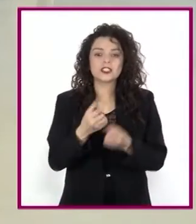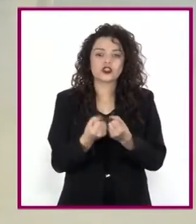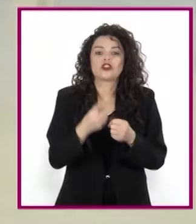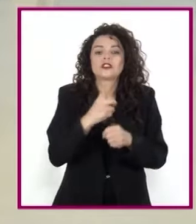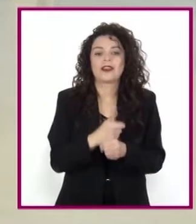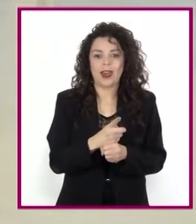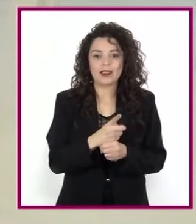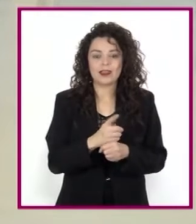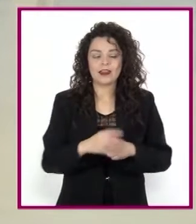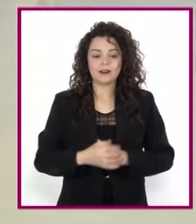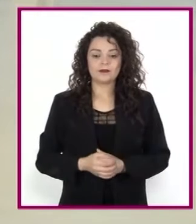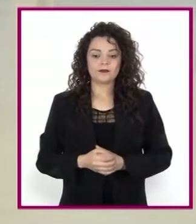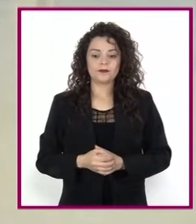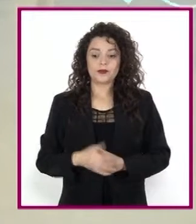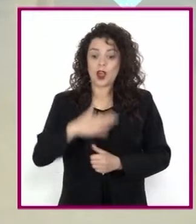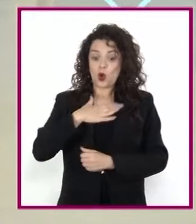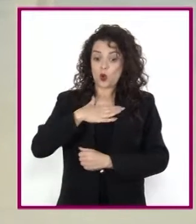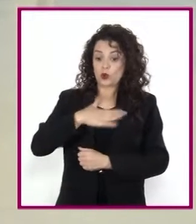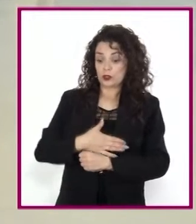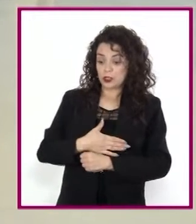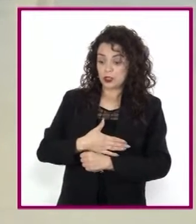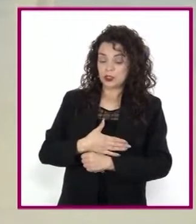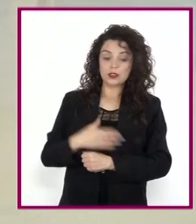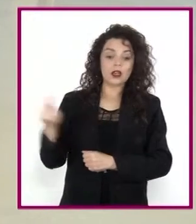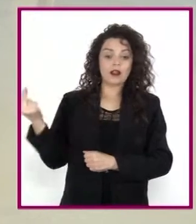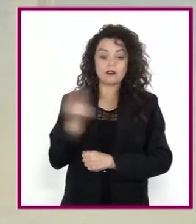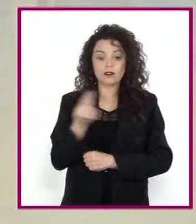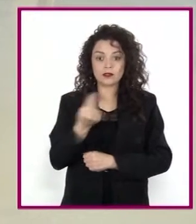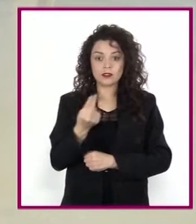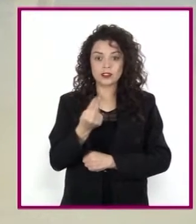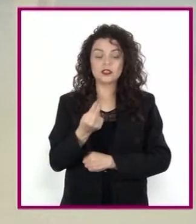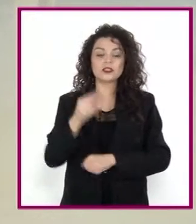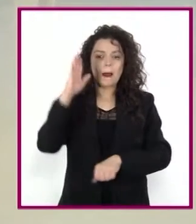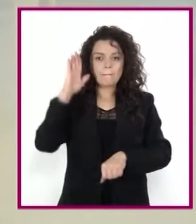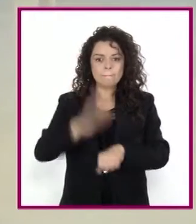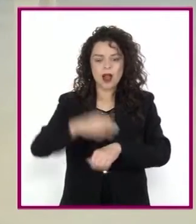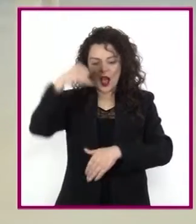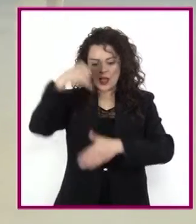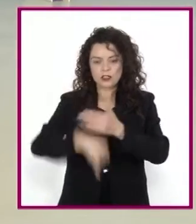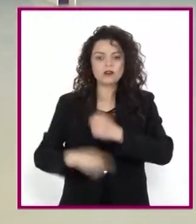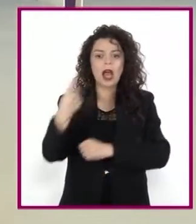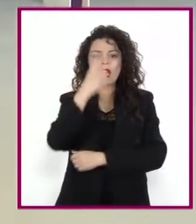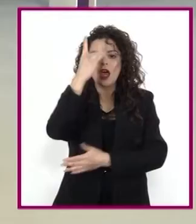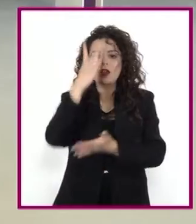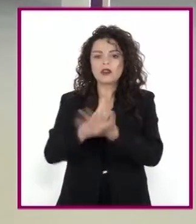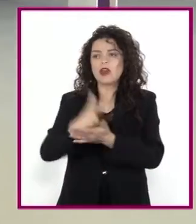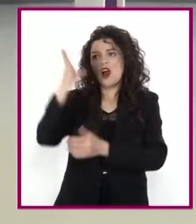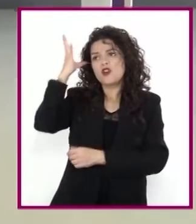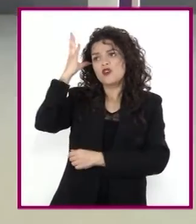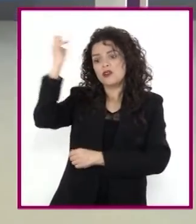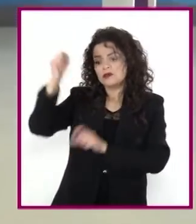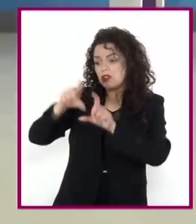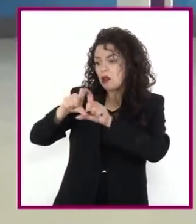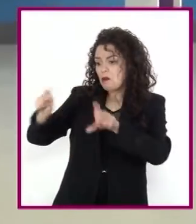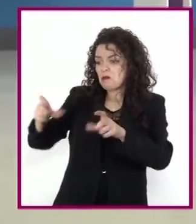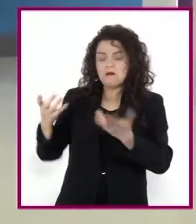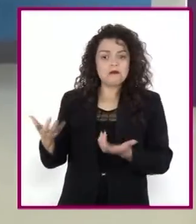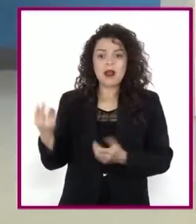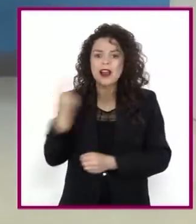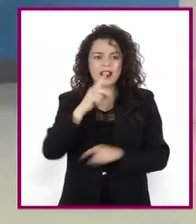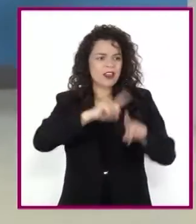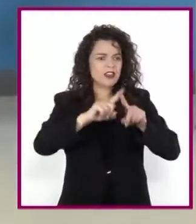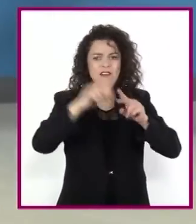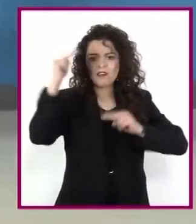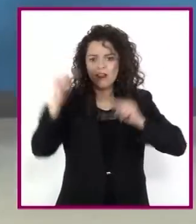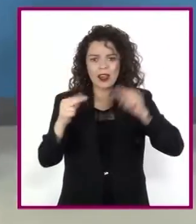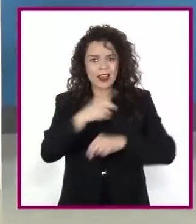Es decir, la justicia tiene que ser más que un concepto, una acción que se lleve a cabo en todos los niveles,